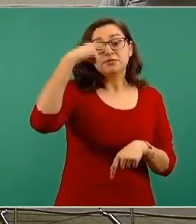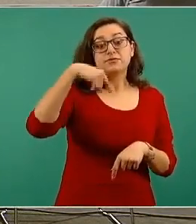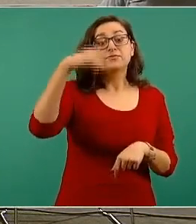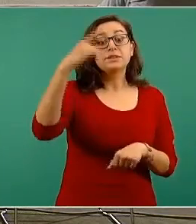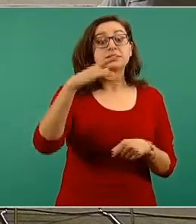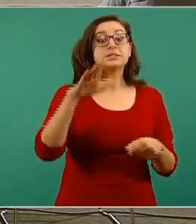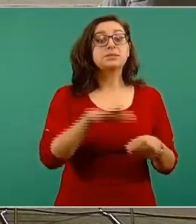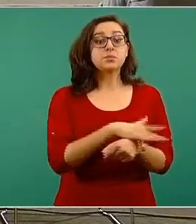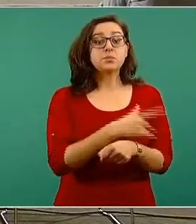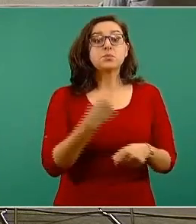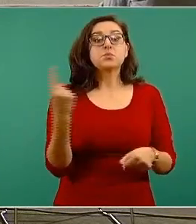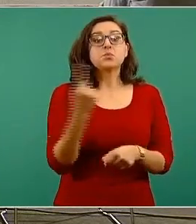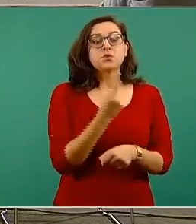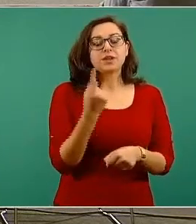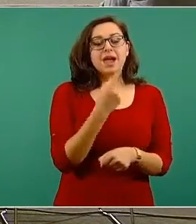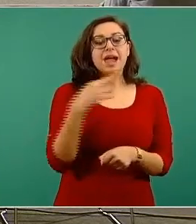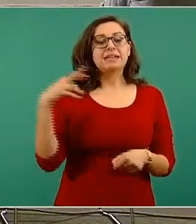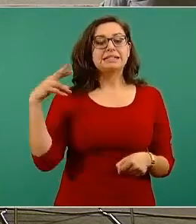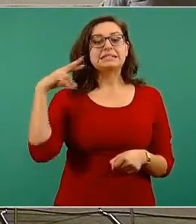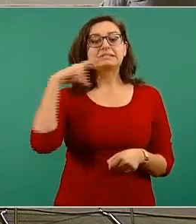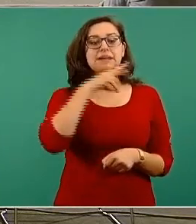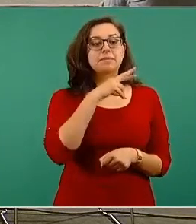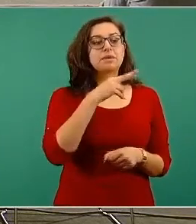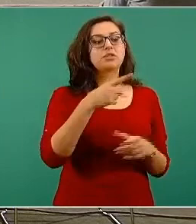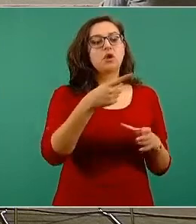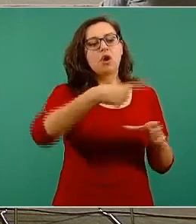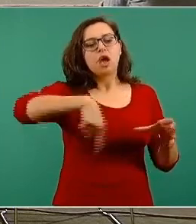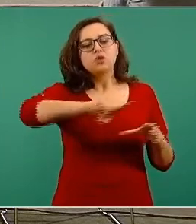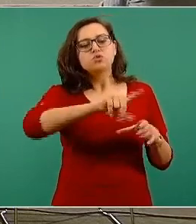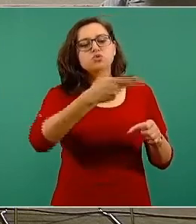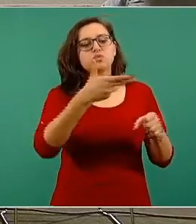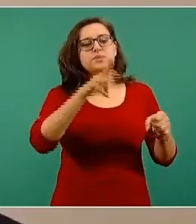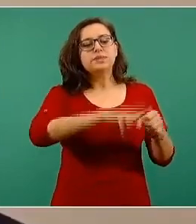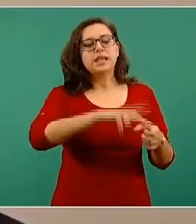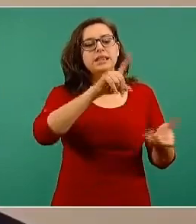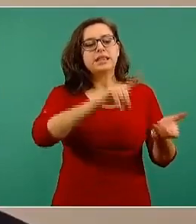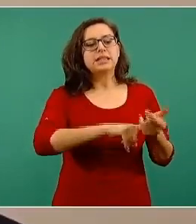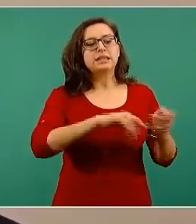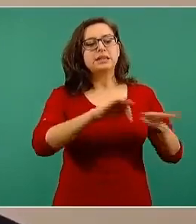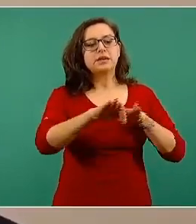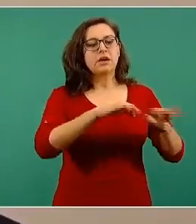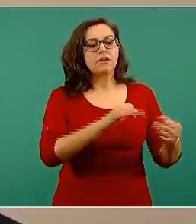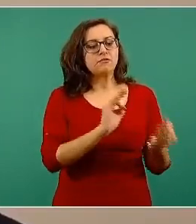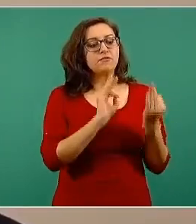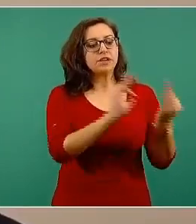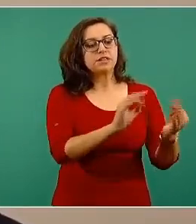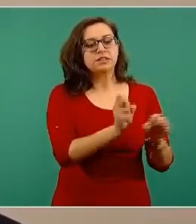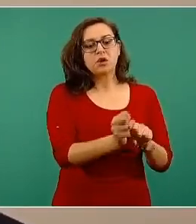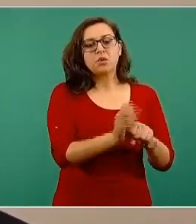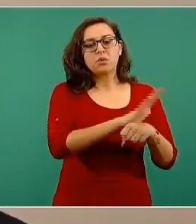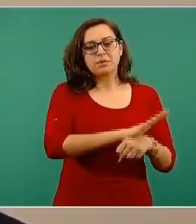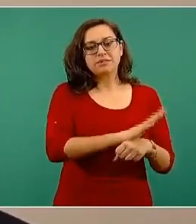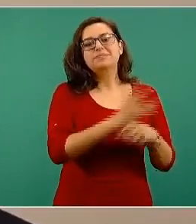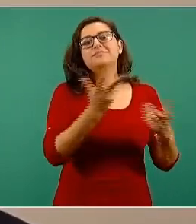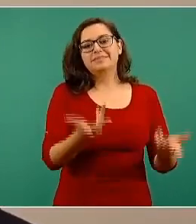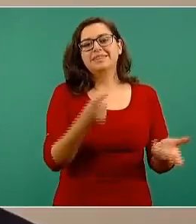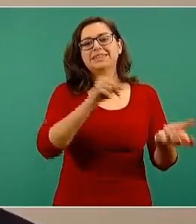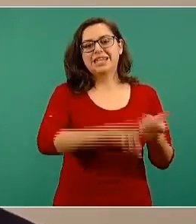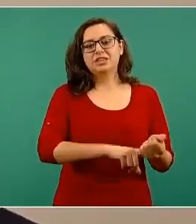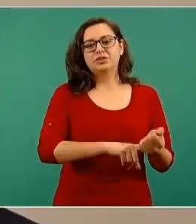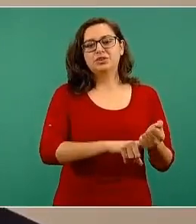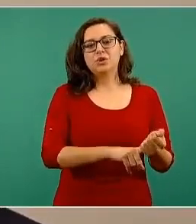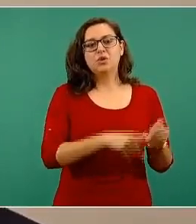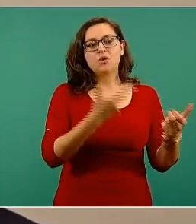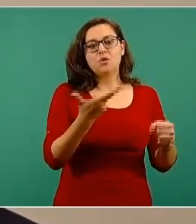pudo identificar rápidamente a este personal de primera línea precisamente en las unidades que conforman la red IRAG o